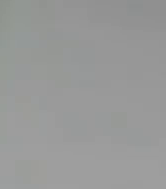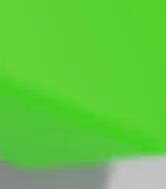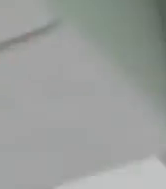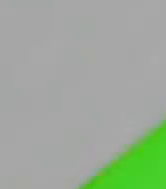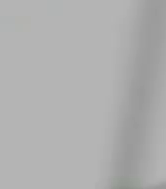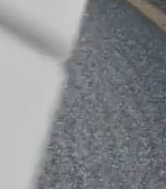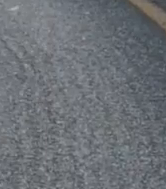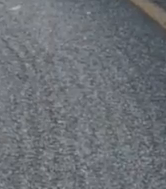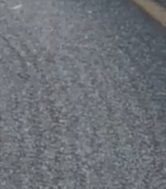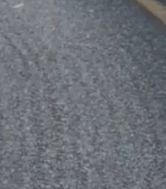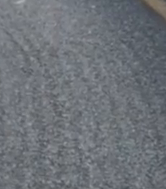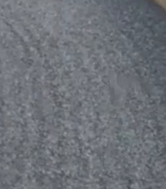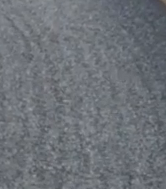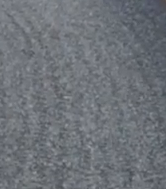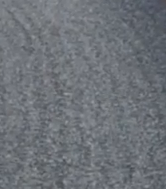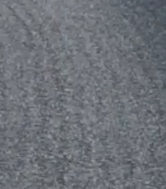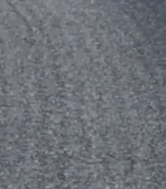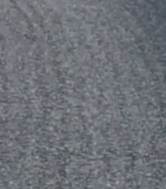2017.